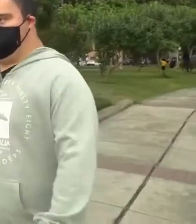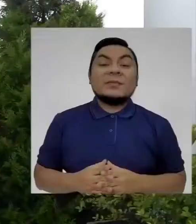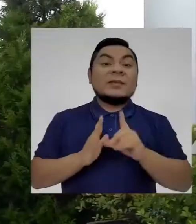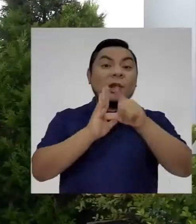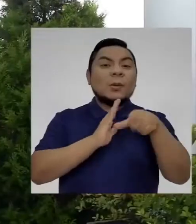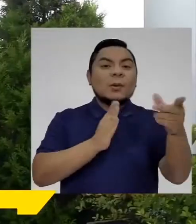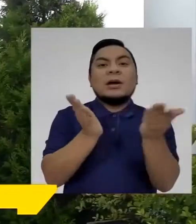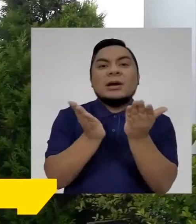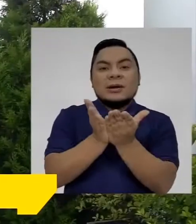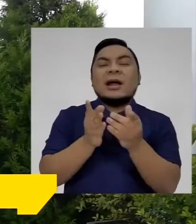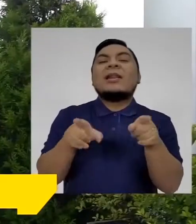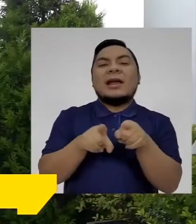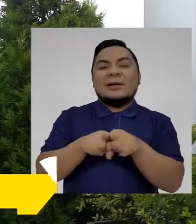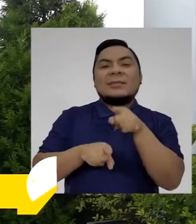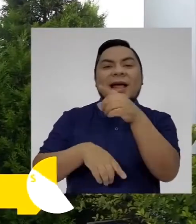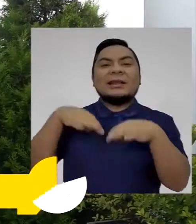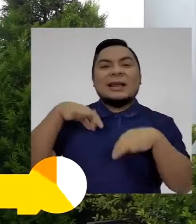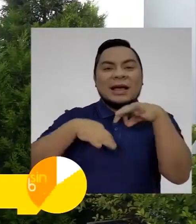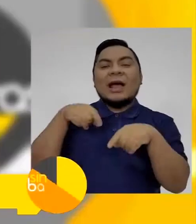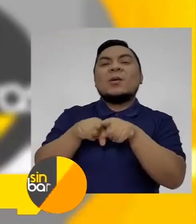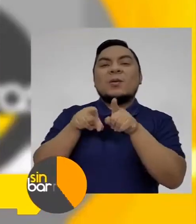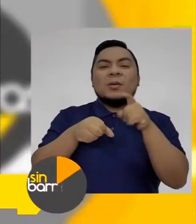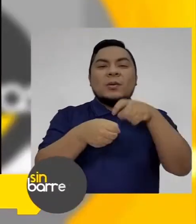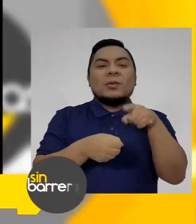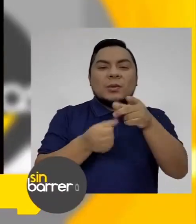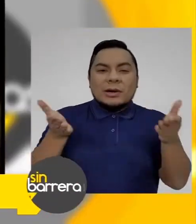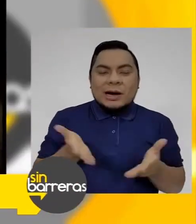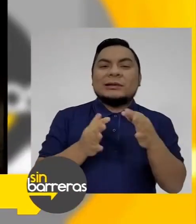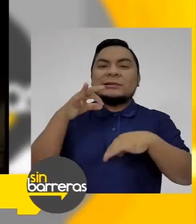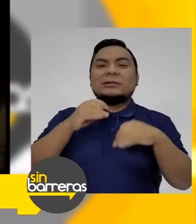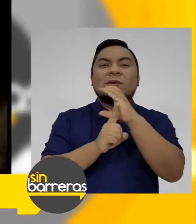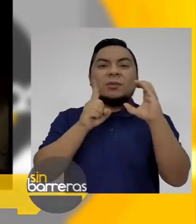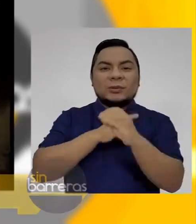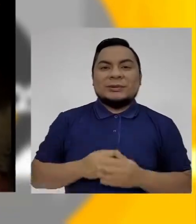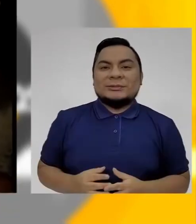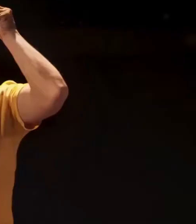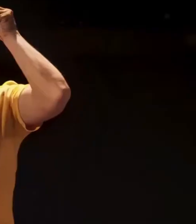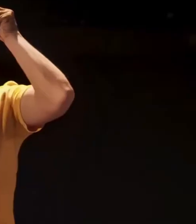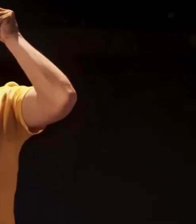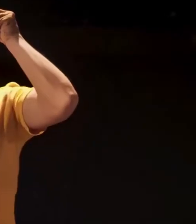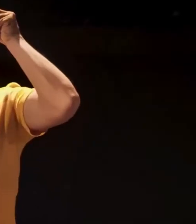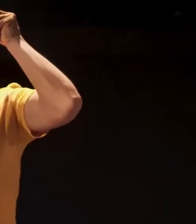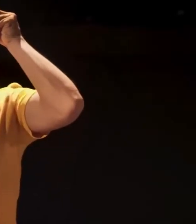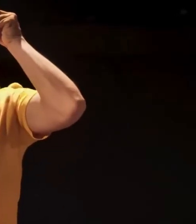Y luego en el colegio siempre, a través de la danza, del teatro, de la pintura, brilló.